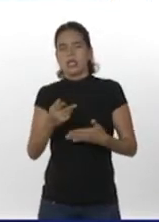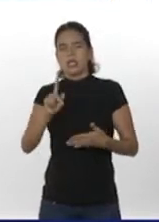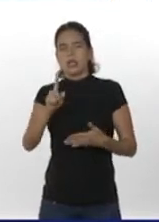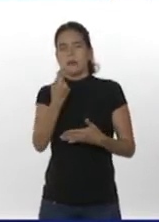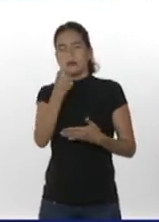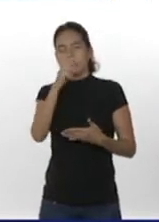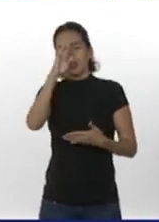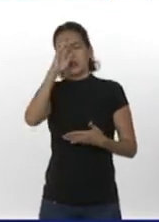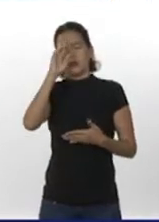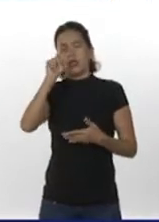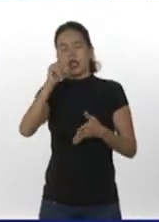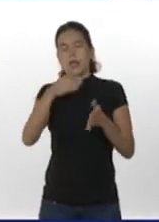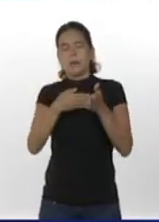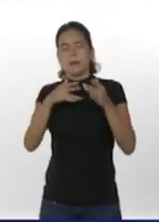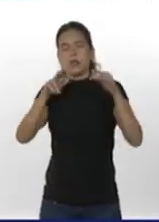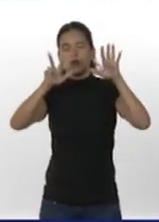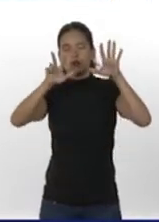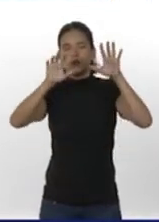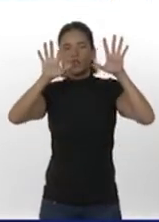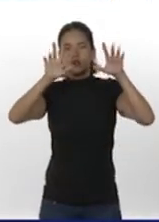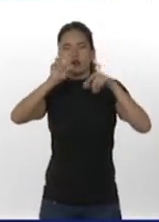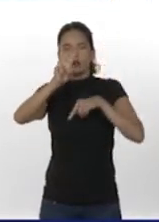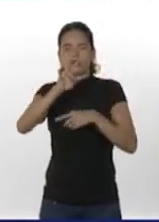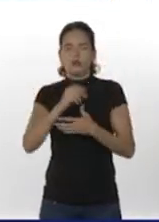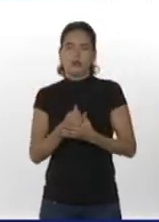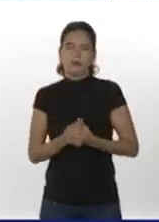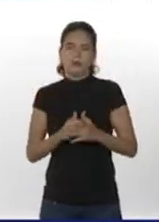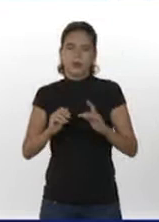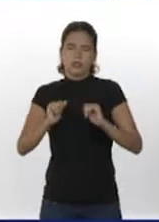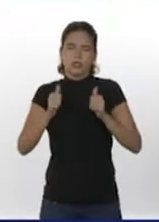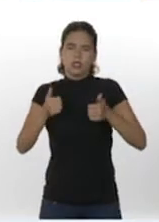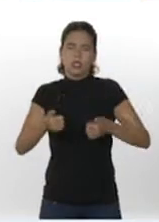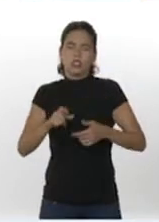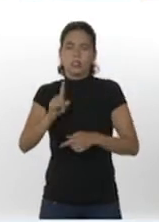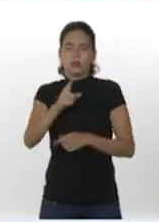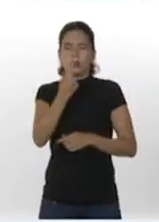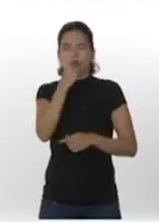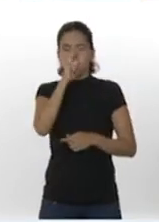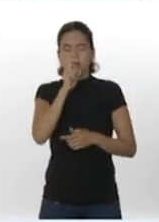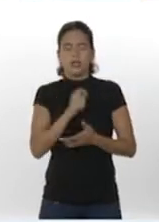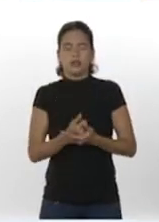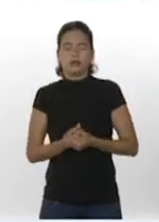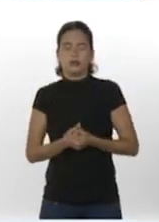República en 1812. ¿Sí? Iniciamos entonces con primer año.